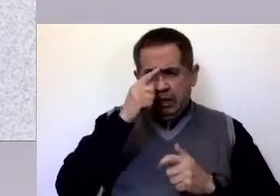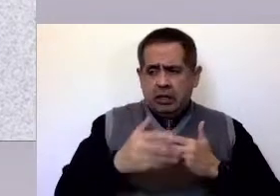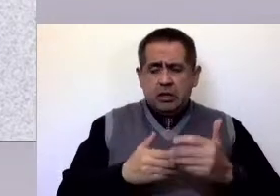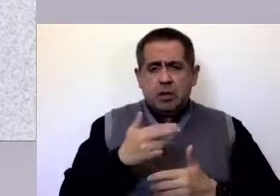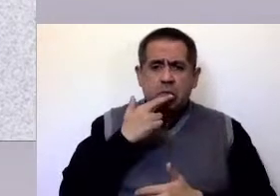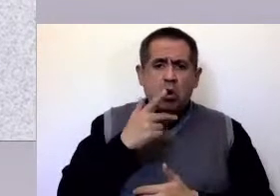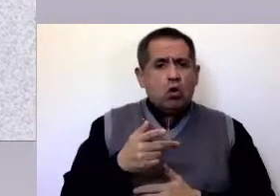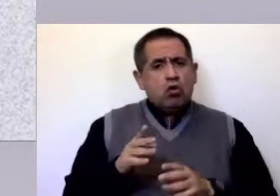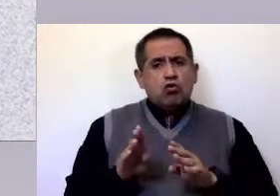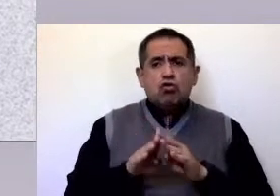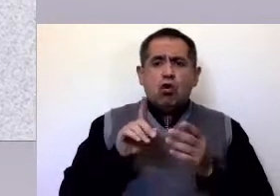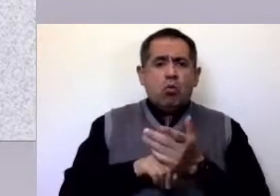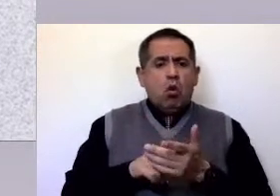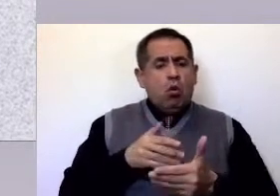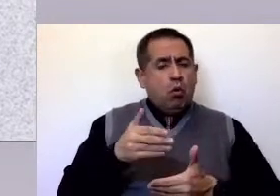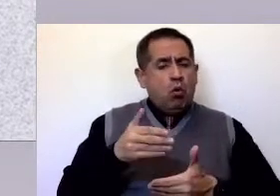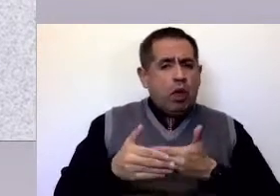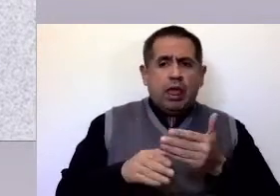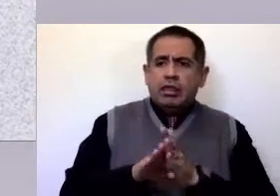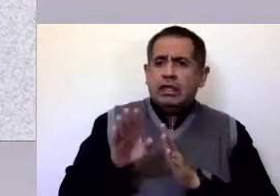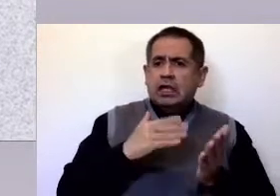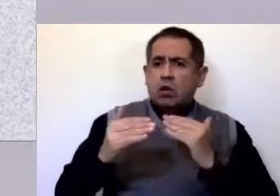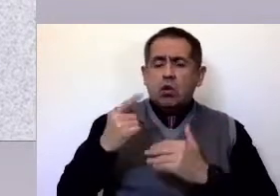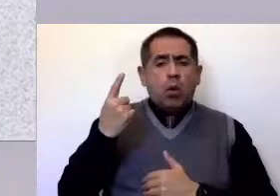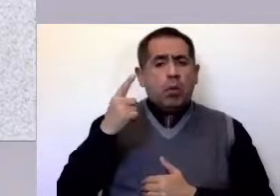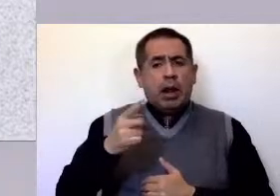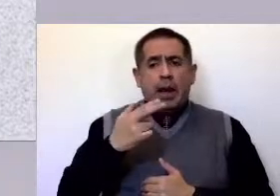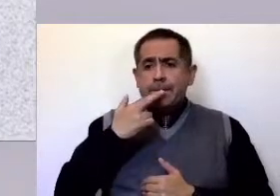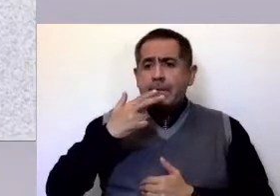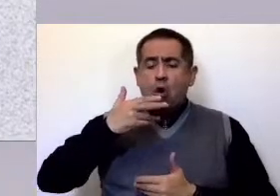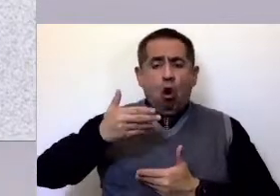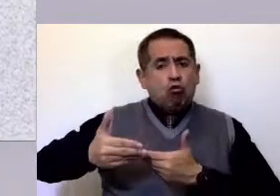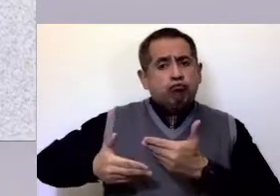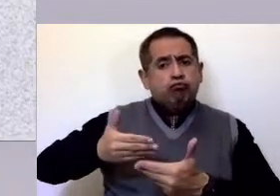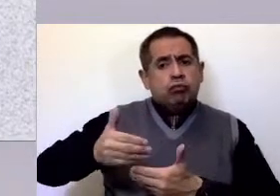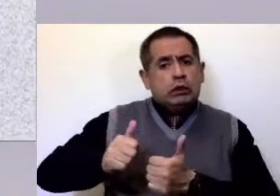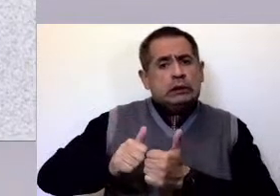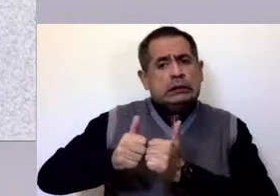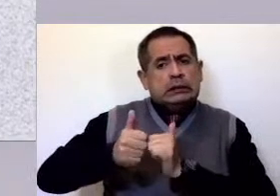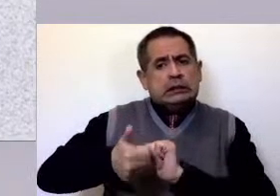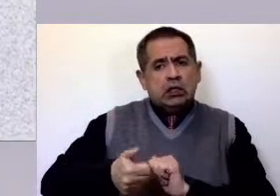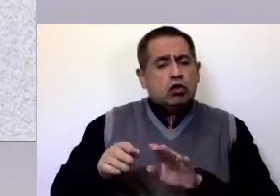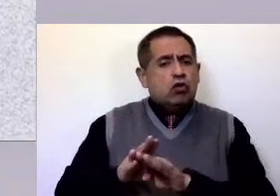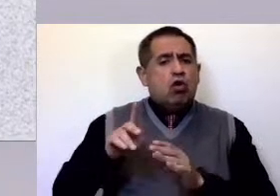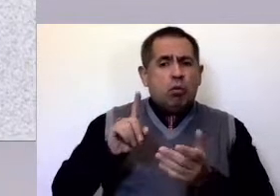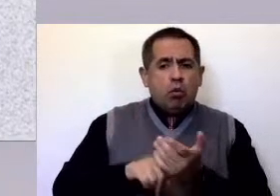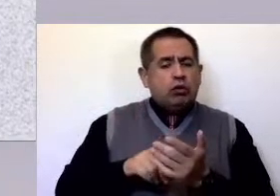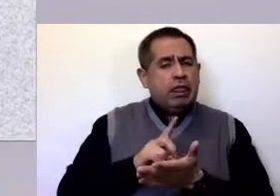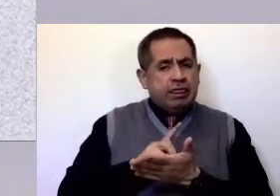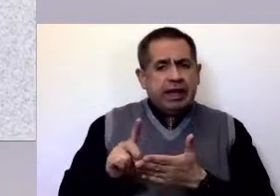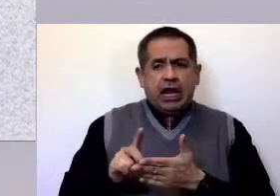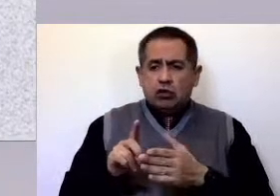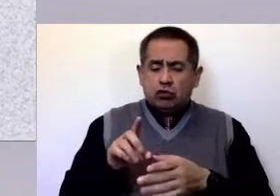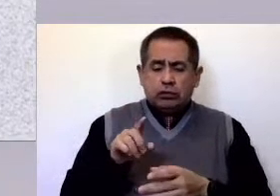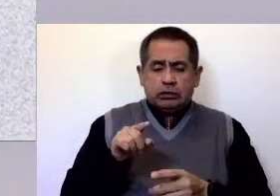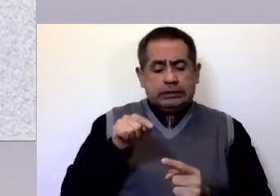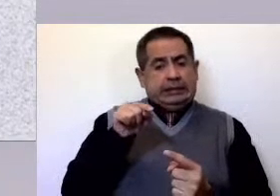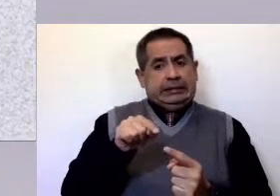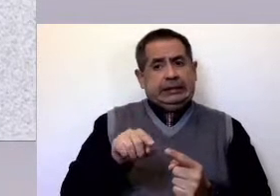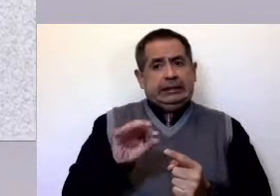su grado de desarrollo a fin de lograr progresivamente la plena efectividad de los derechos allí contenidos